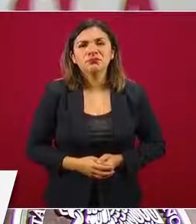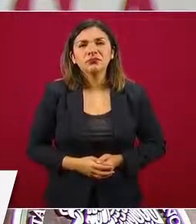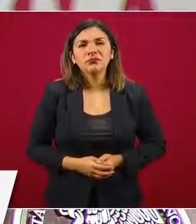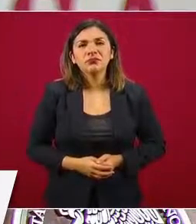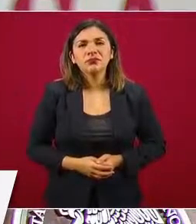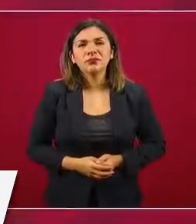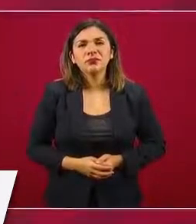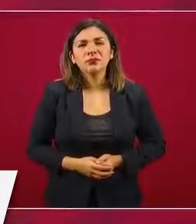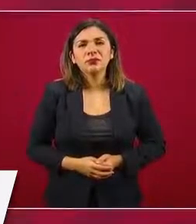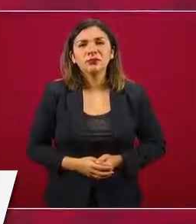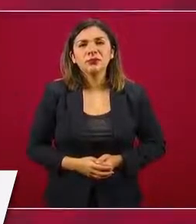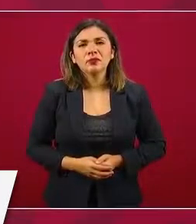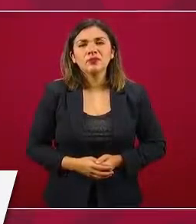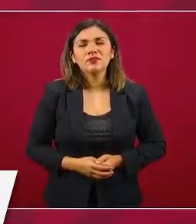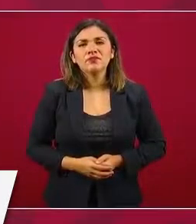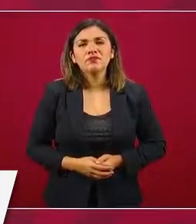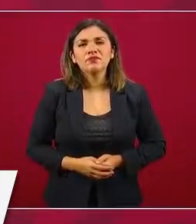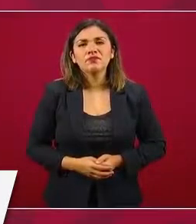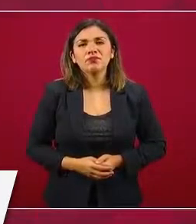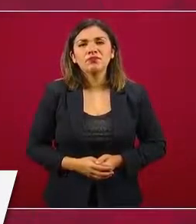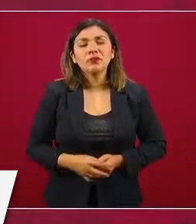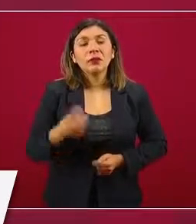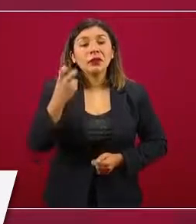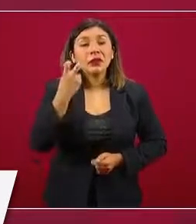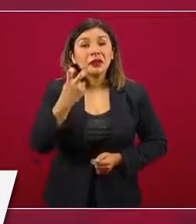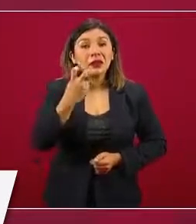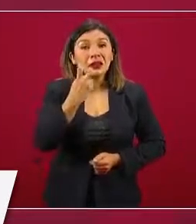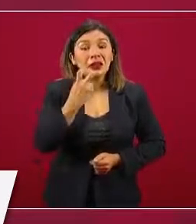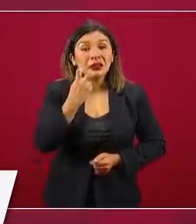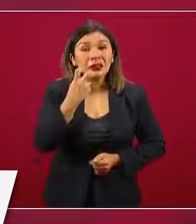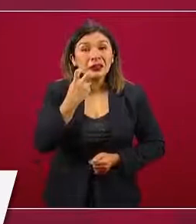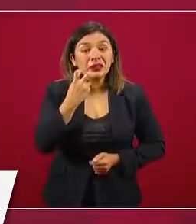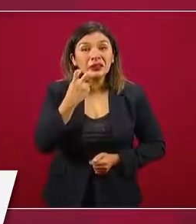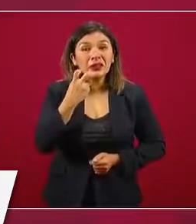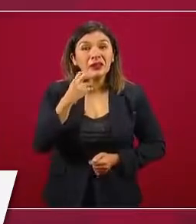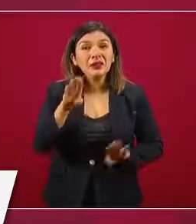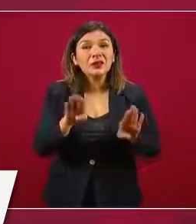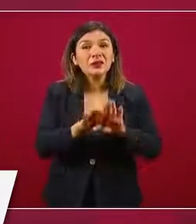Toda esa forma de